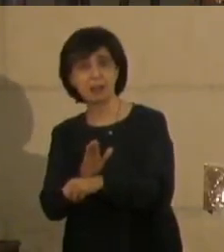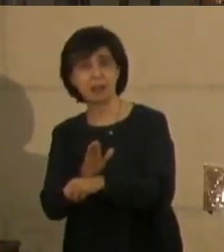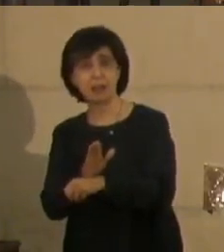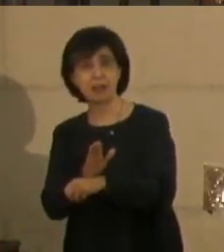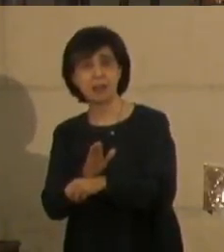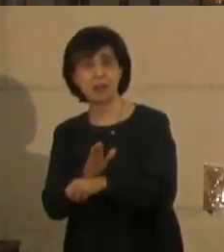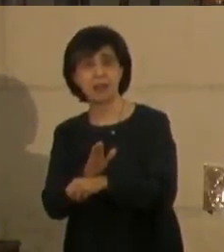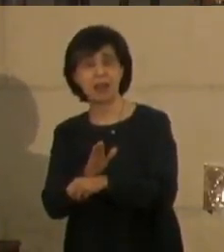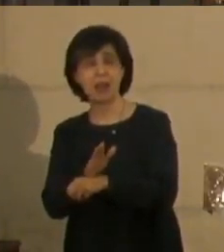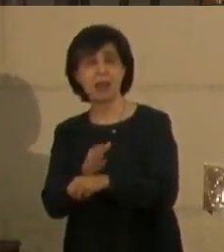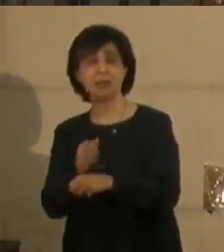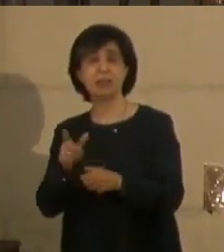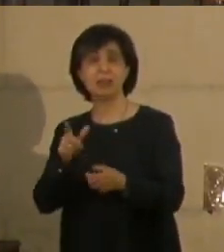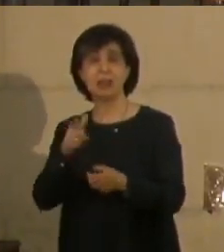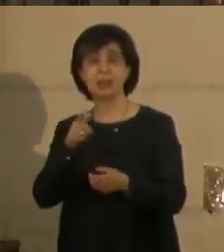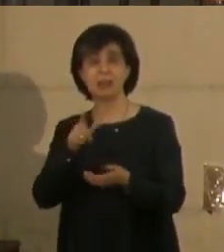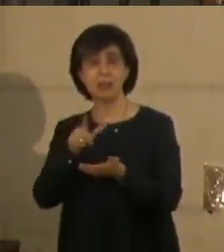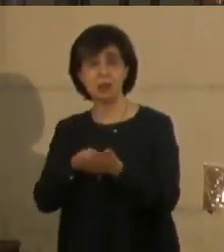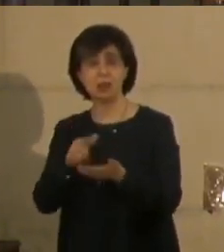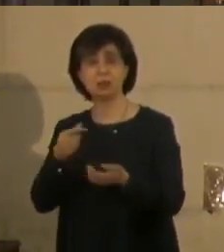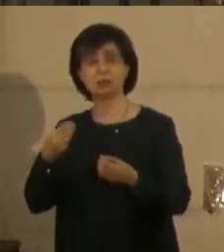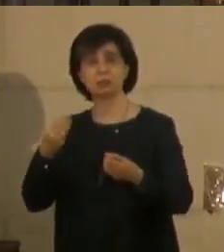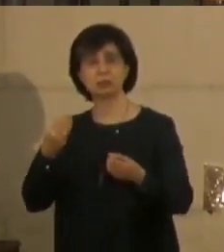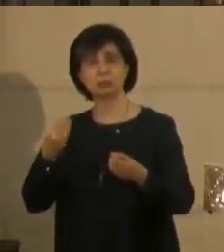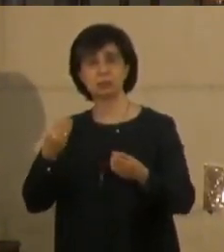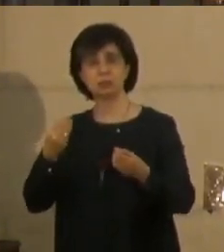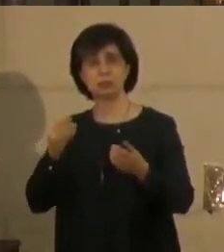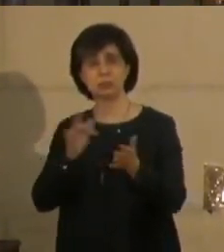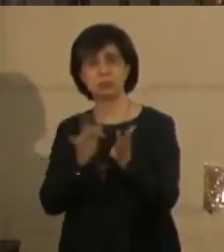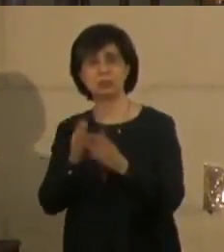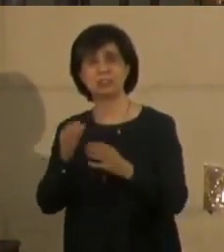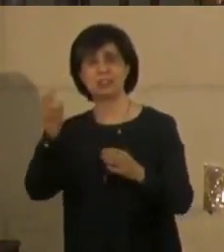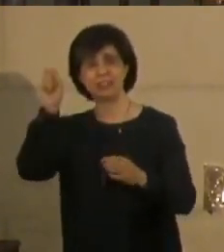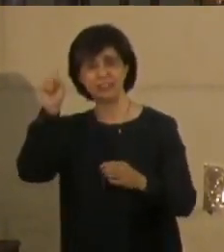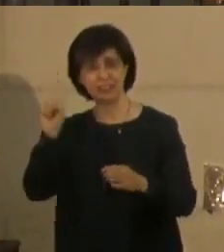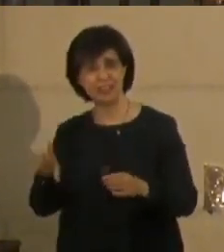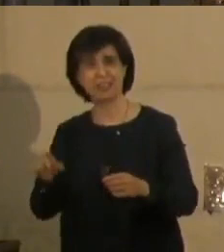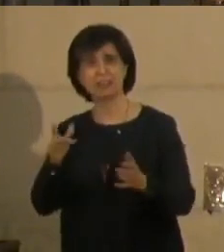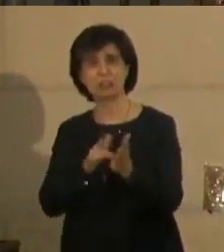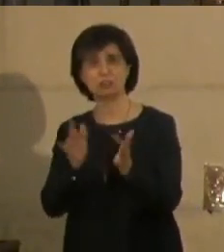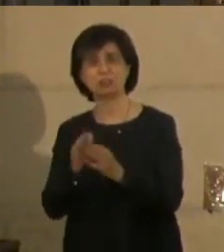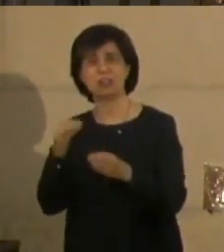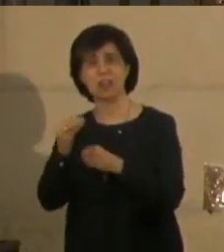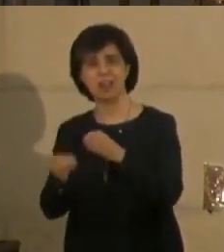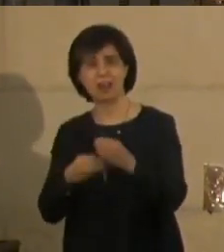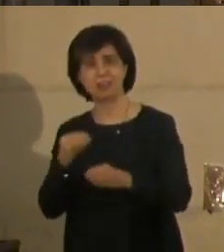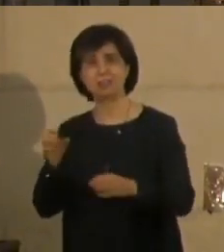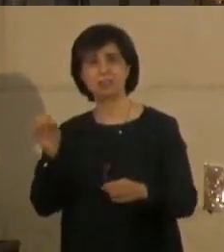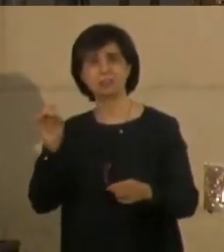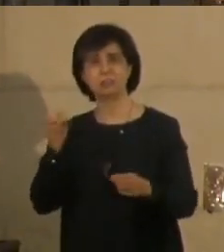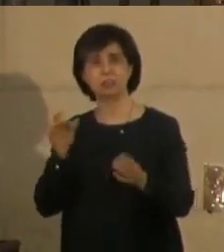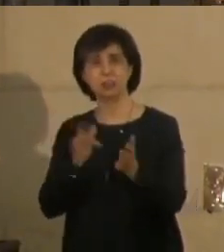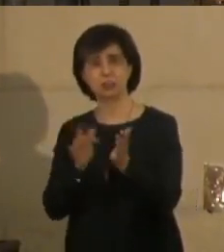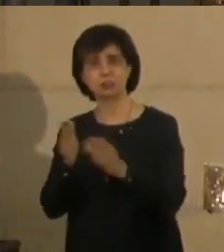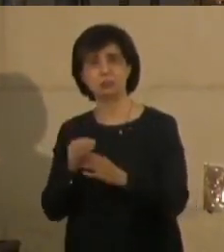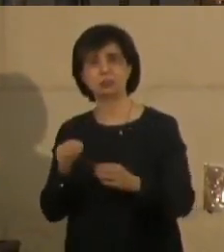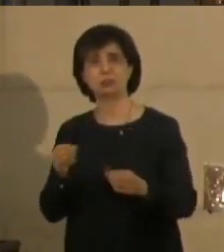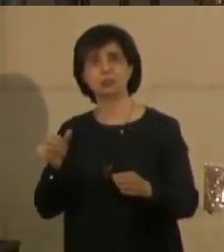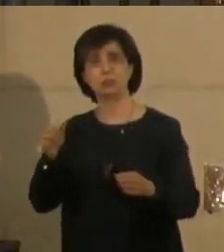anuncio de Jesucristo quién es Jesús, qué es lo que hace Jesús con los